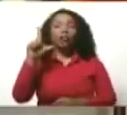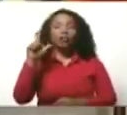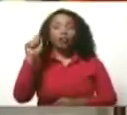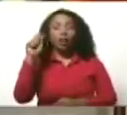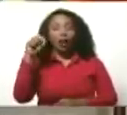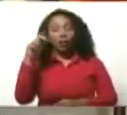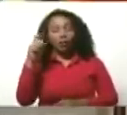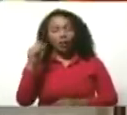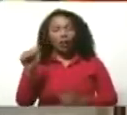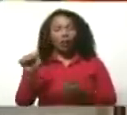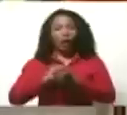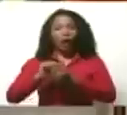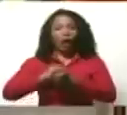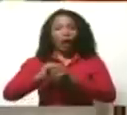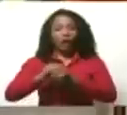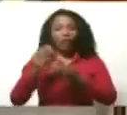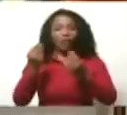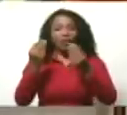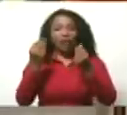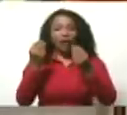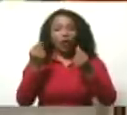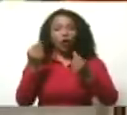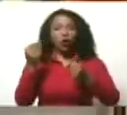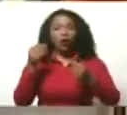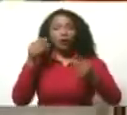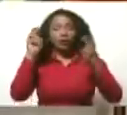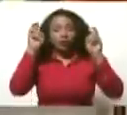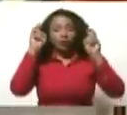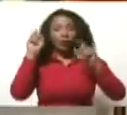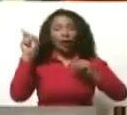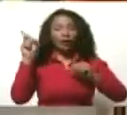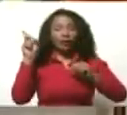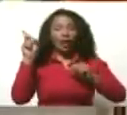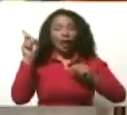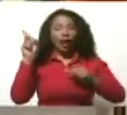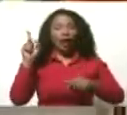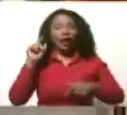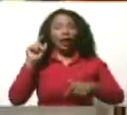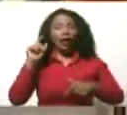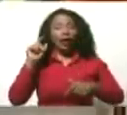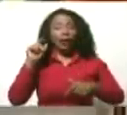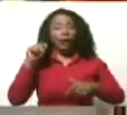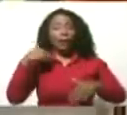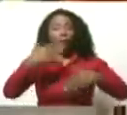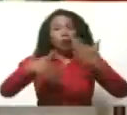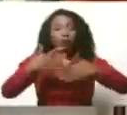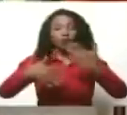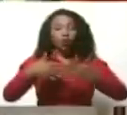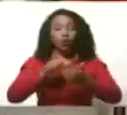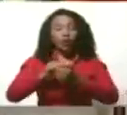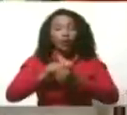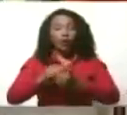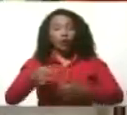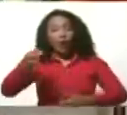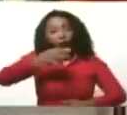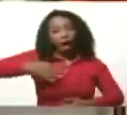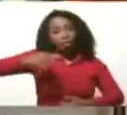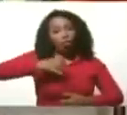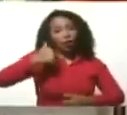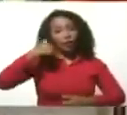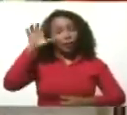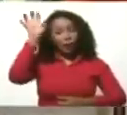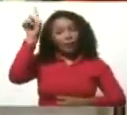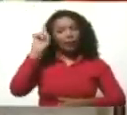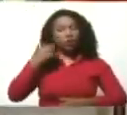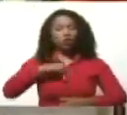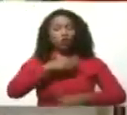de lavado de dinero producto de la corrupción en Andorra. Son trámites que ya comenzamos, como